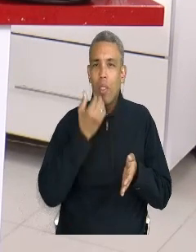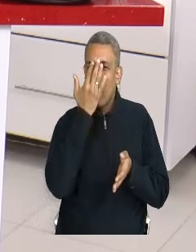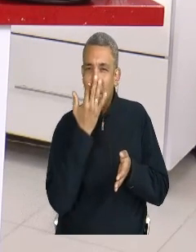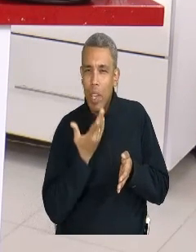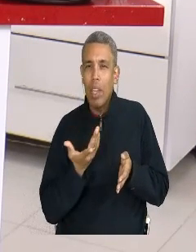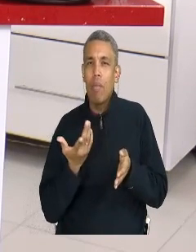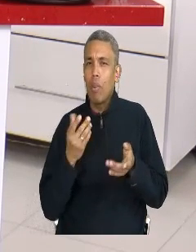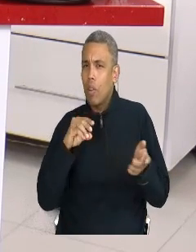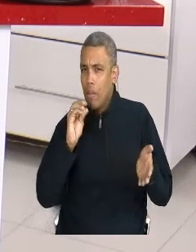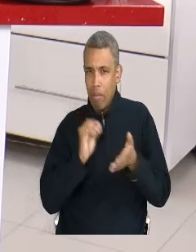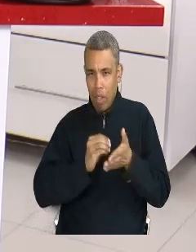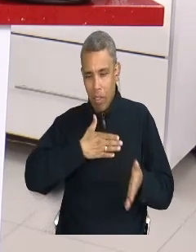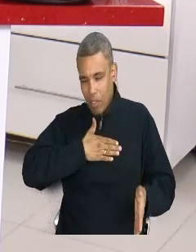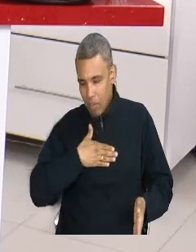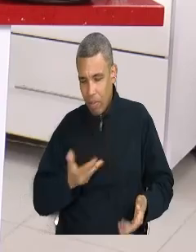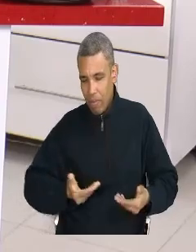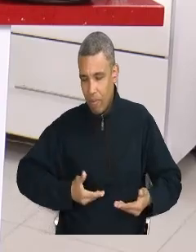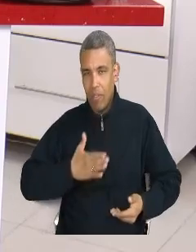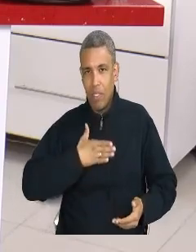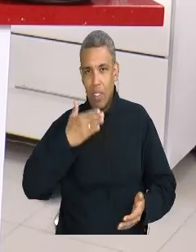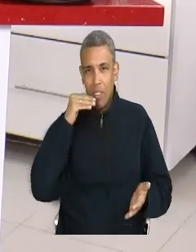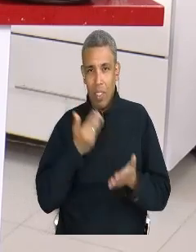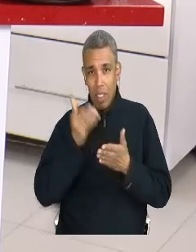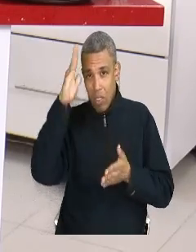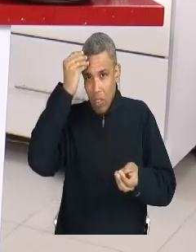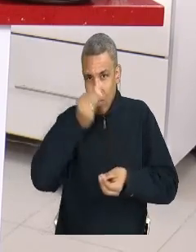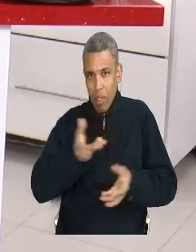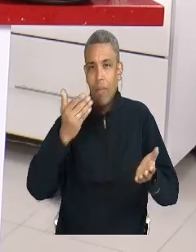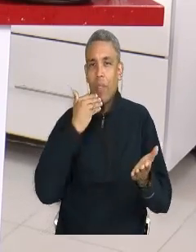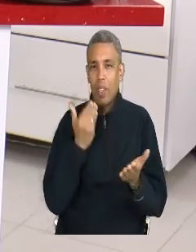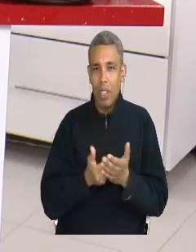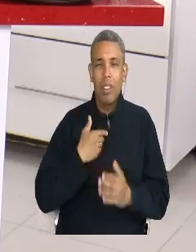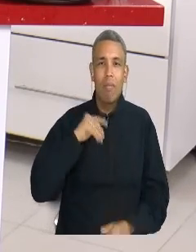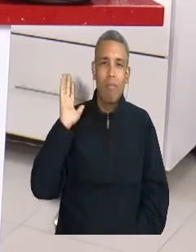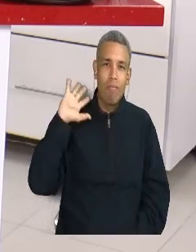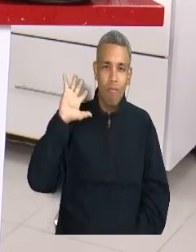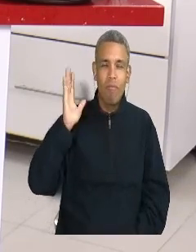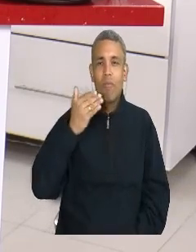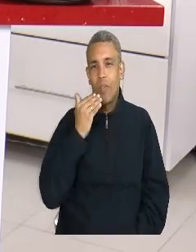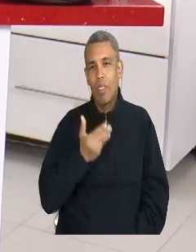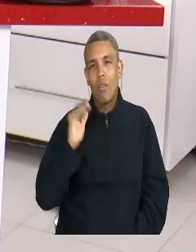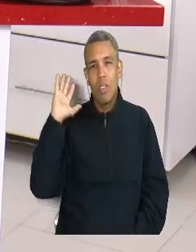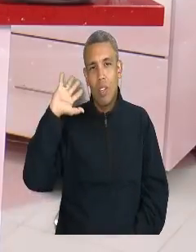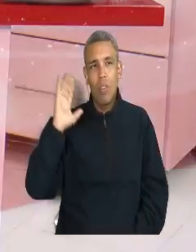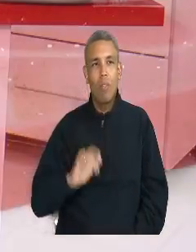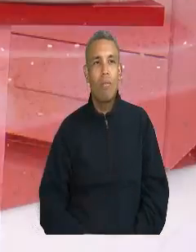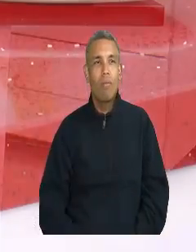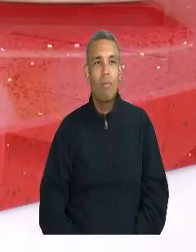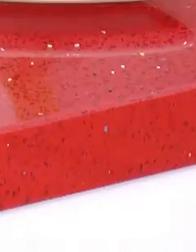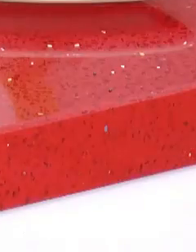preparación. Acá estamos para servirle. Entonces Dios los bendiga y nos despedimos de esto que es A Pedir de Boca.